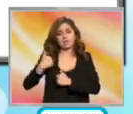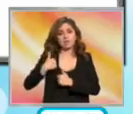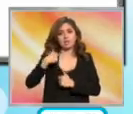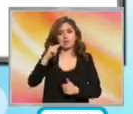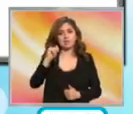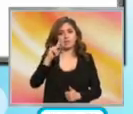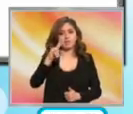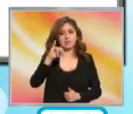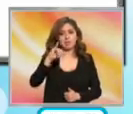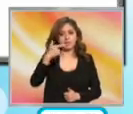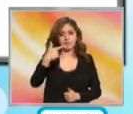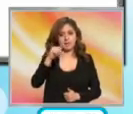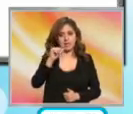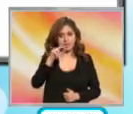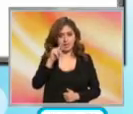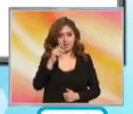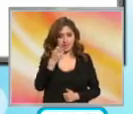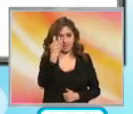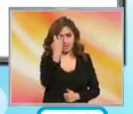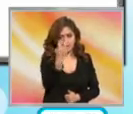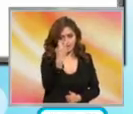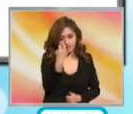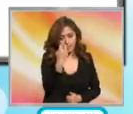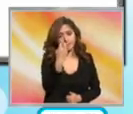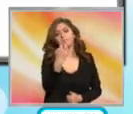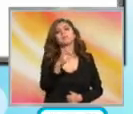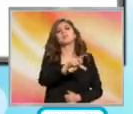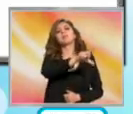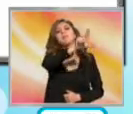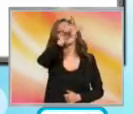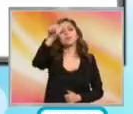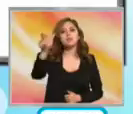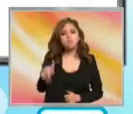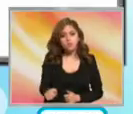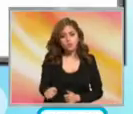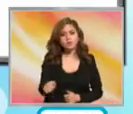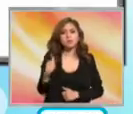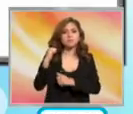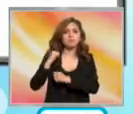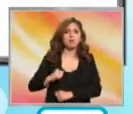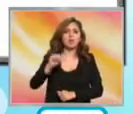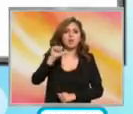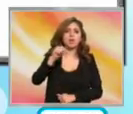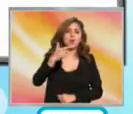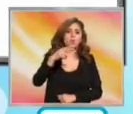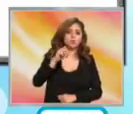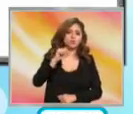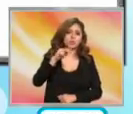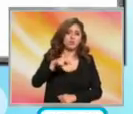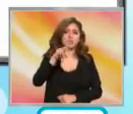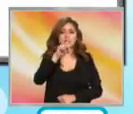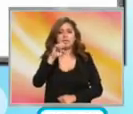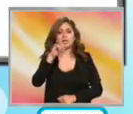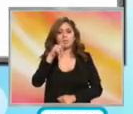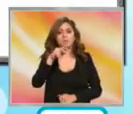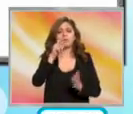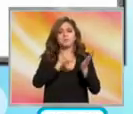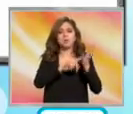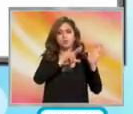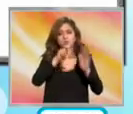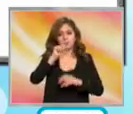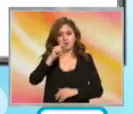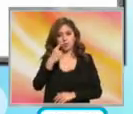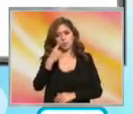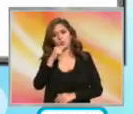precisamente. La que acabamos de ver. La que acabamos de ver. Y, Sí. y después viene la que establecen el Imperio Agustín de Iturbide. Sí. En